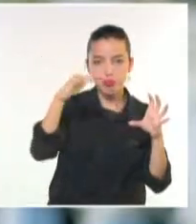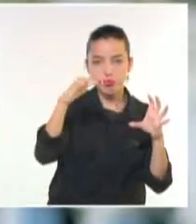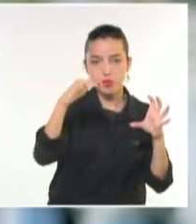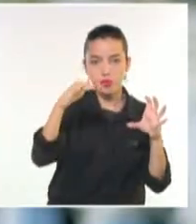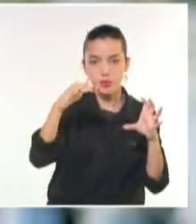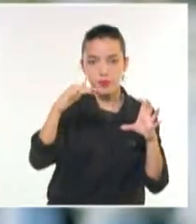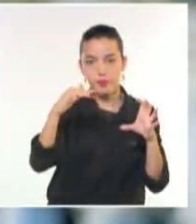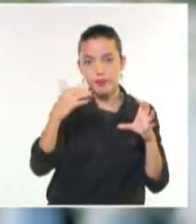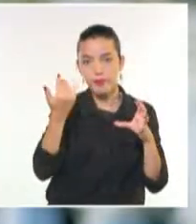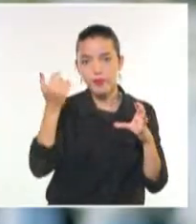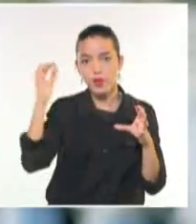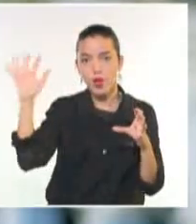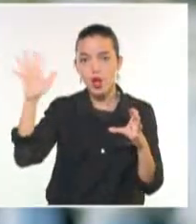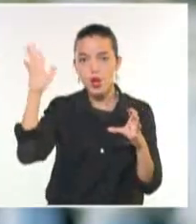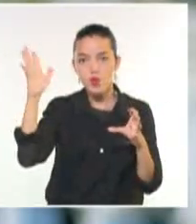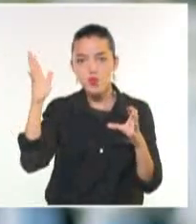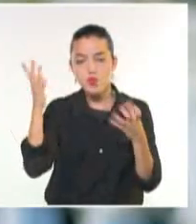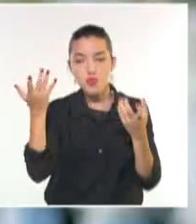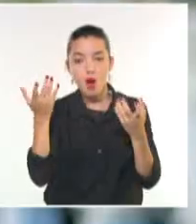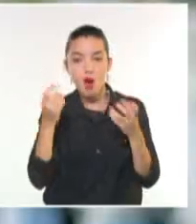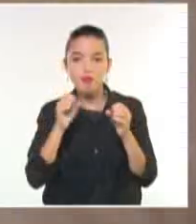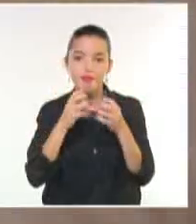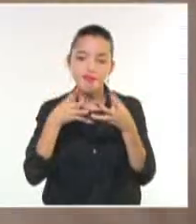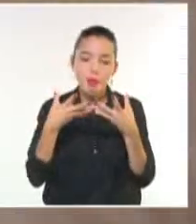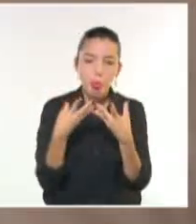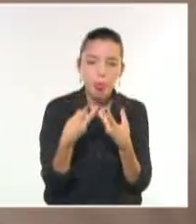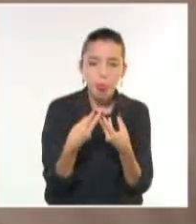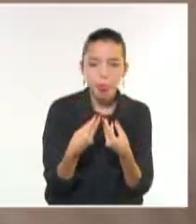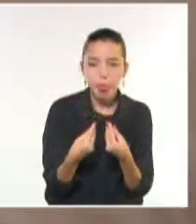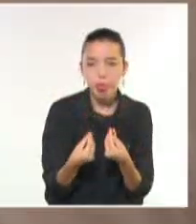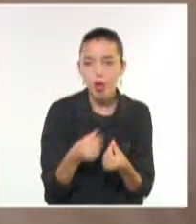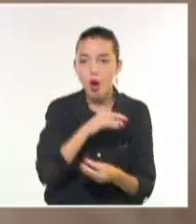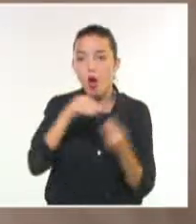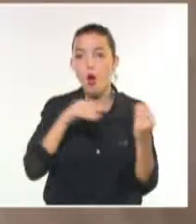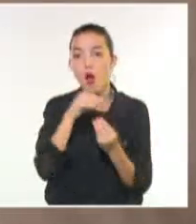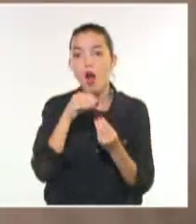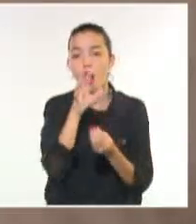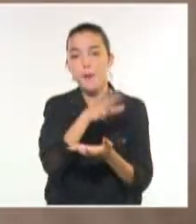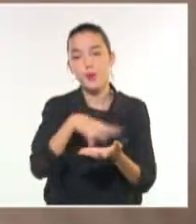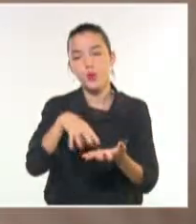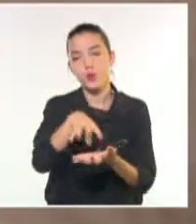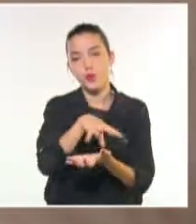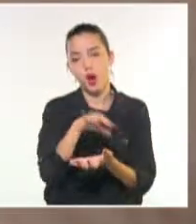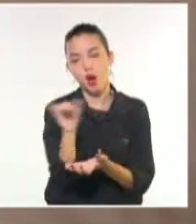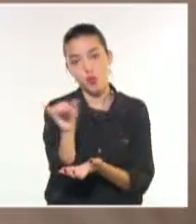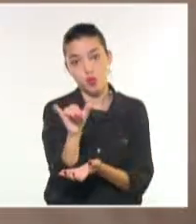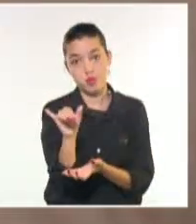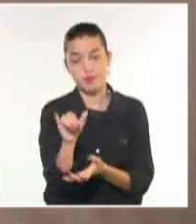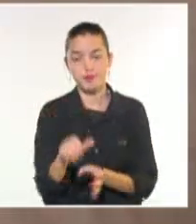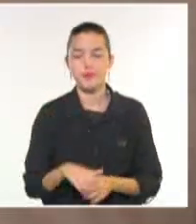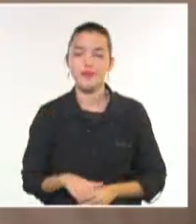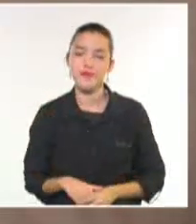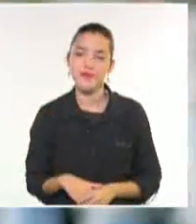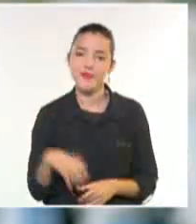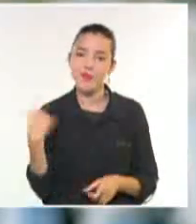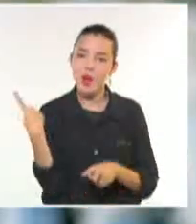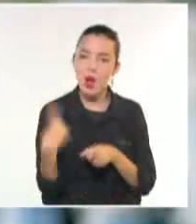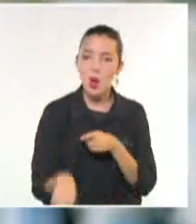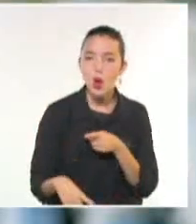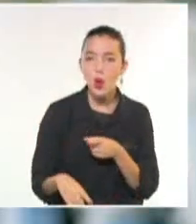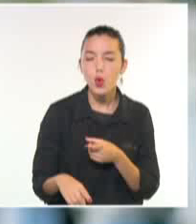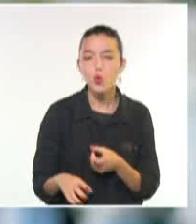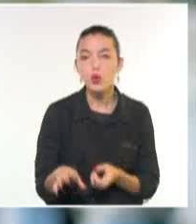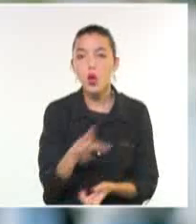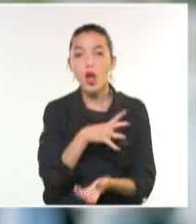la tormenta llega, se disipa o cambia de lugar y pierdes la oportunidad. También está el otro caso de estar en un